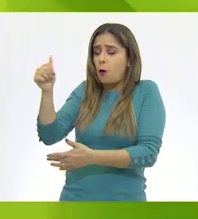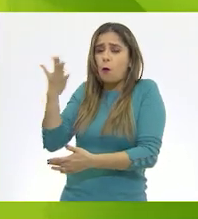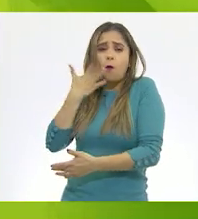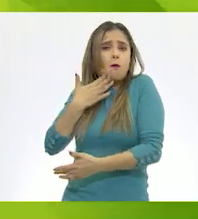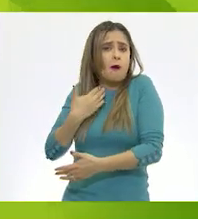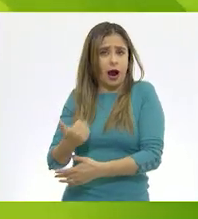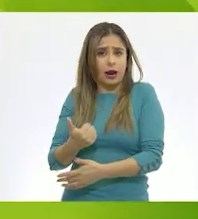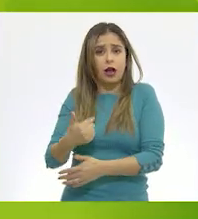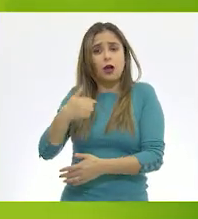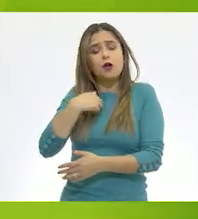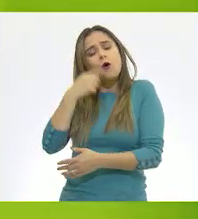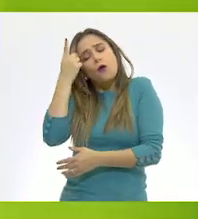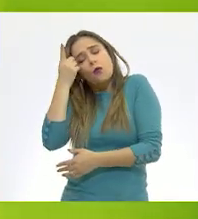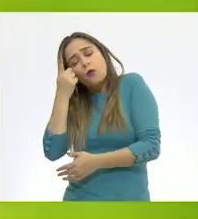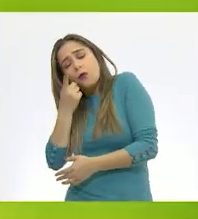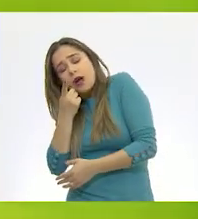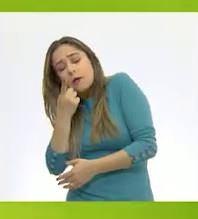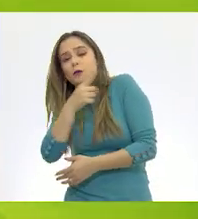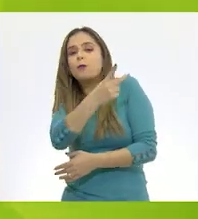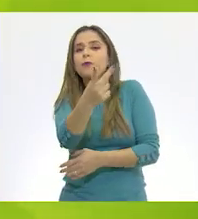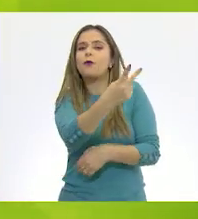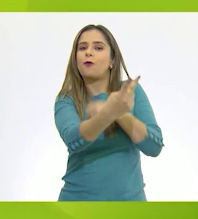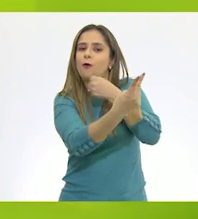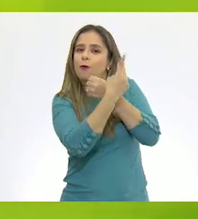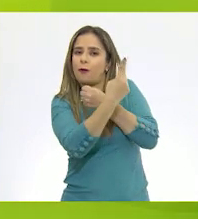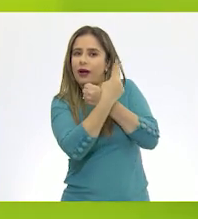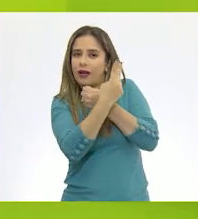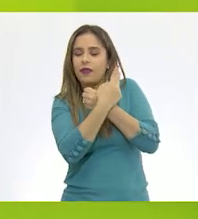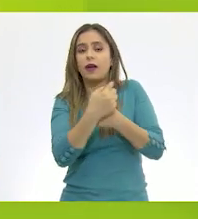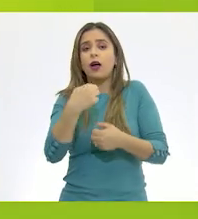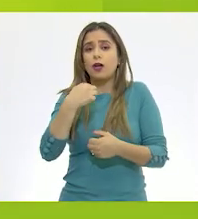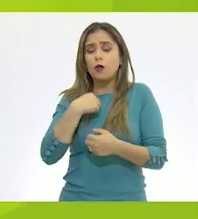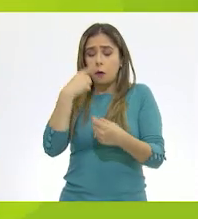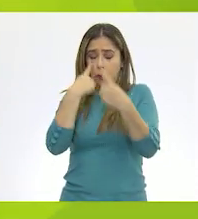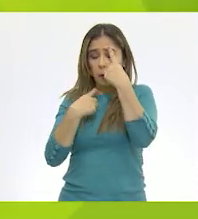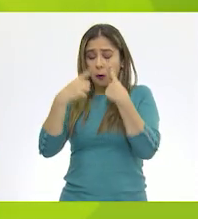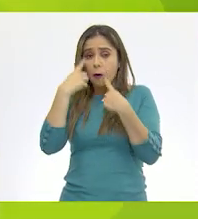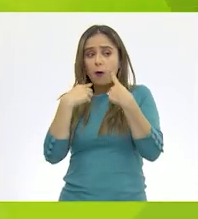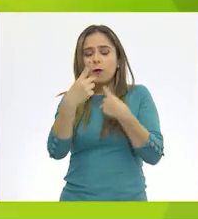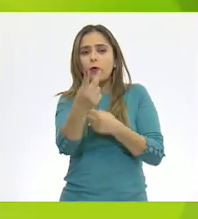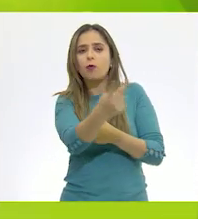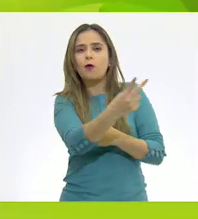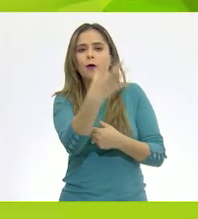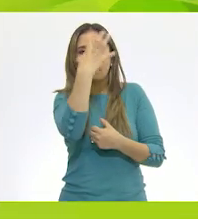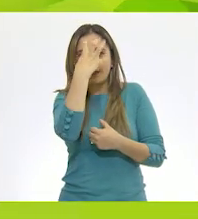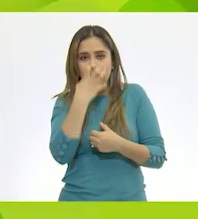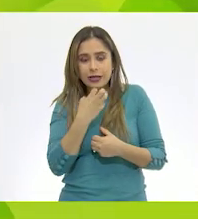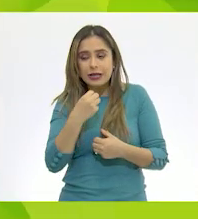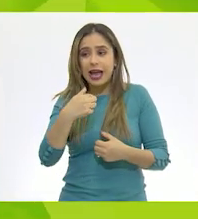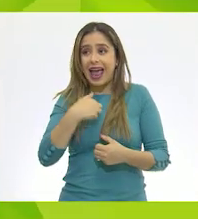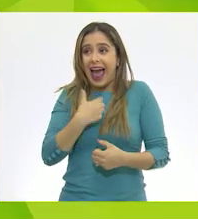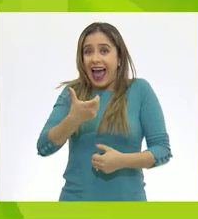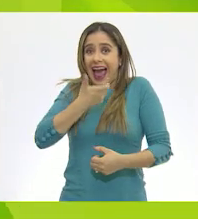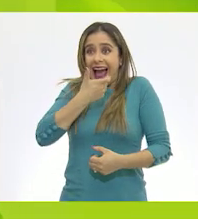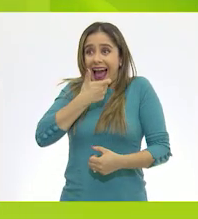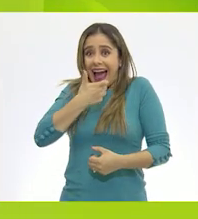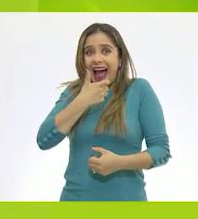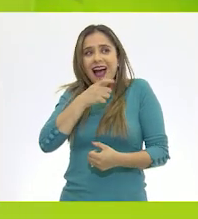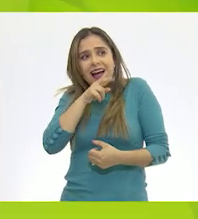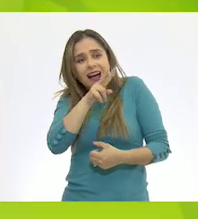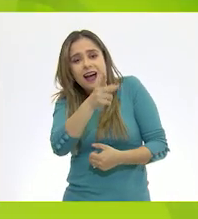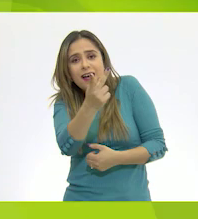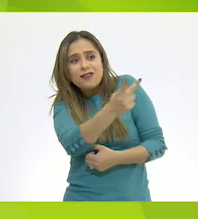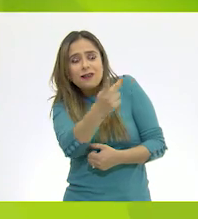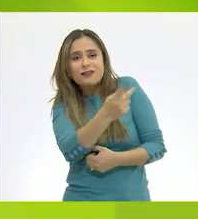duermo, ellos velan mi sueño. Si lloro, están tristes los dos. Si río, su rostro es